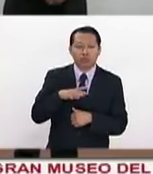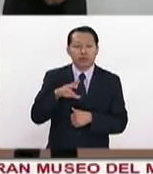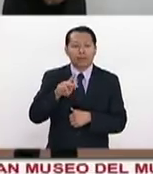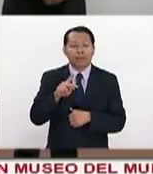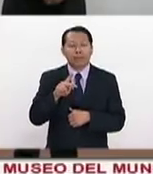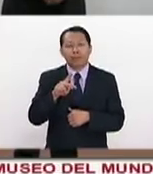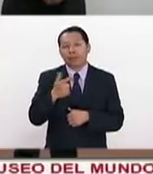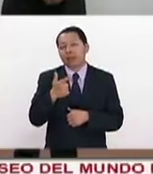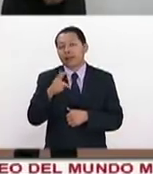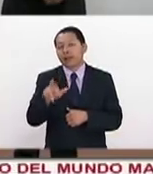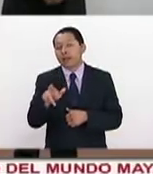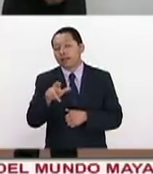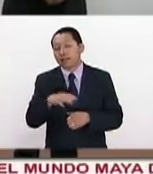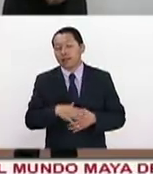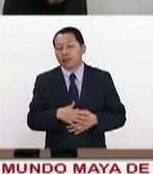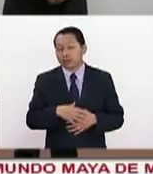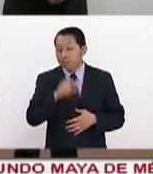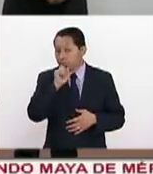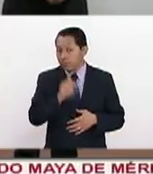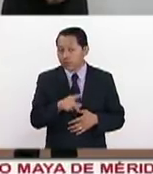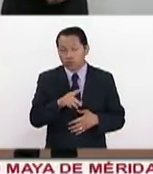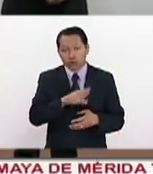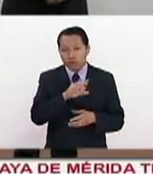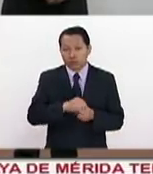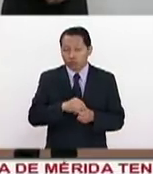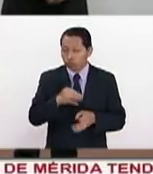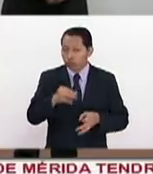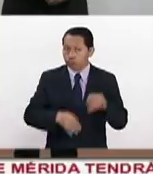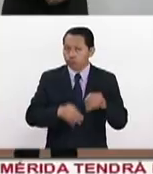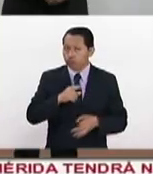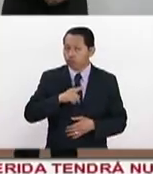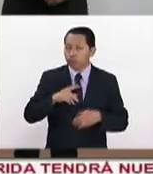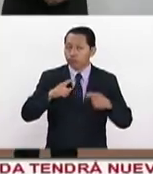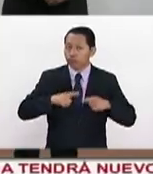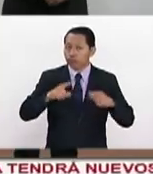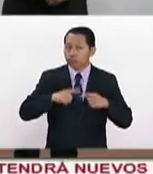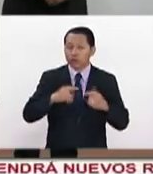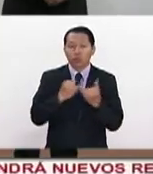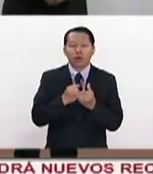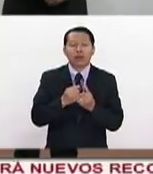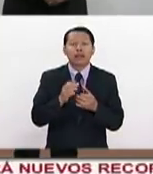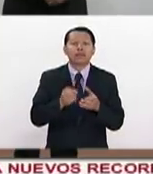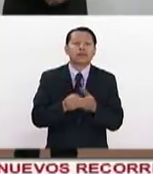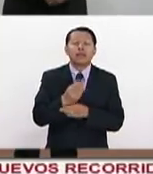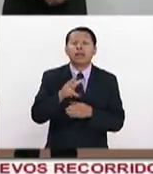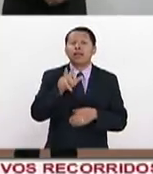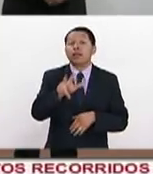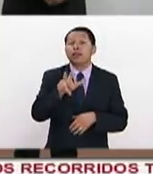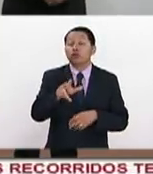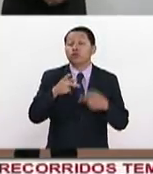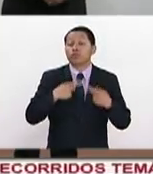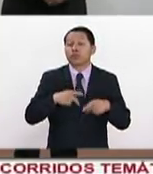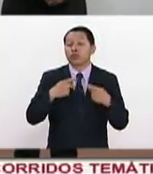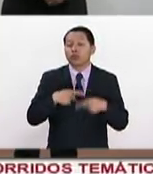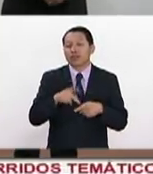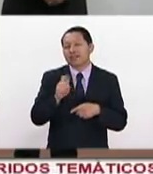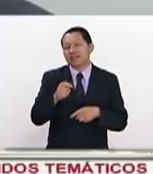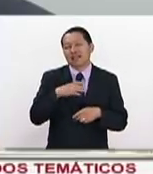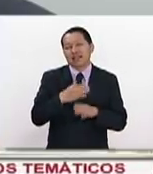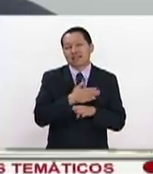Procuraduría General de la República, mandatos judiciales. Se han liberado a 18 víctimas de trata de